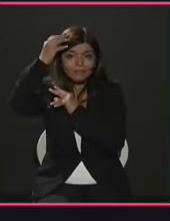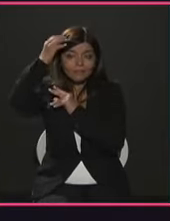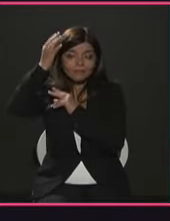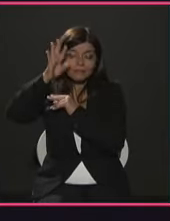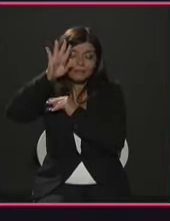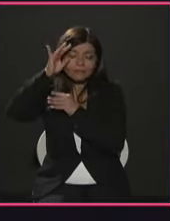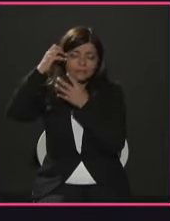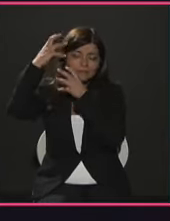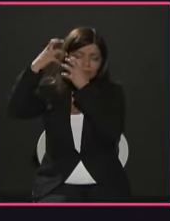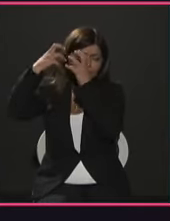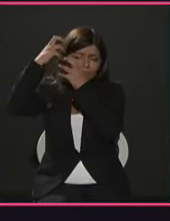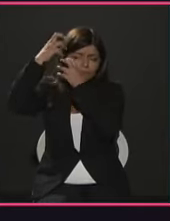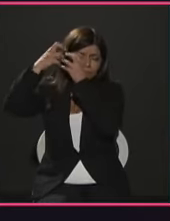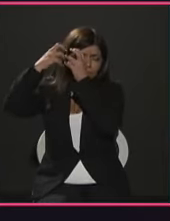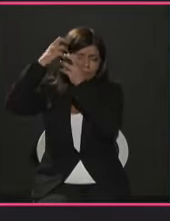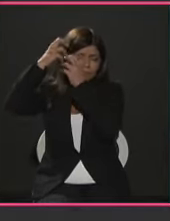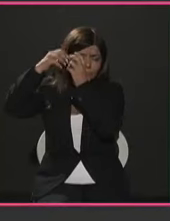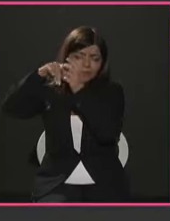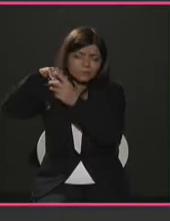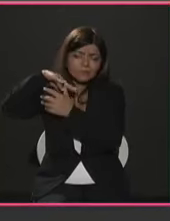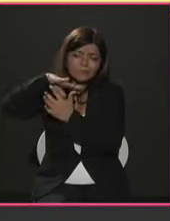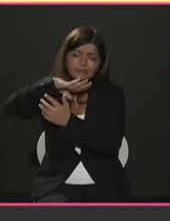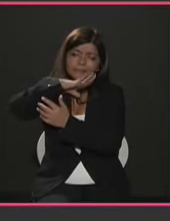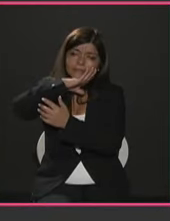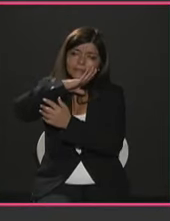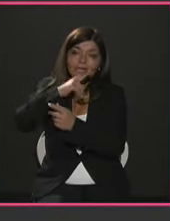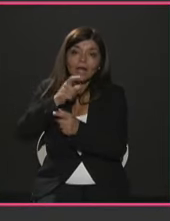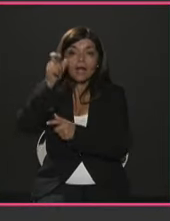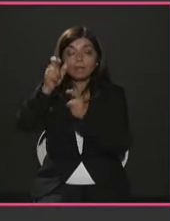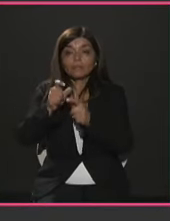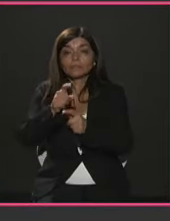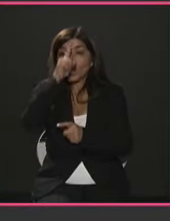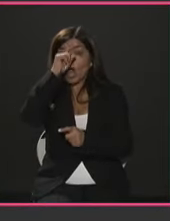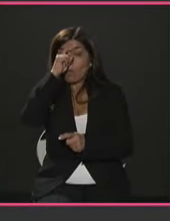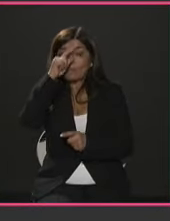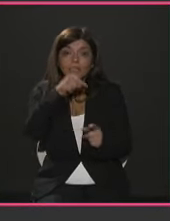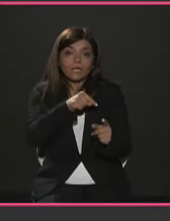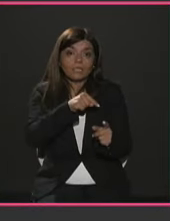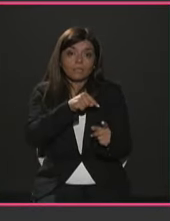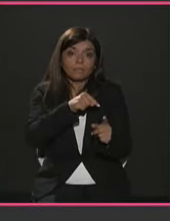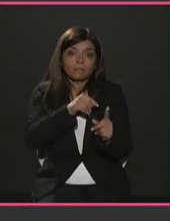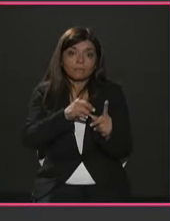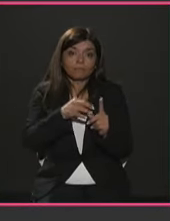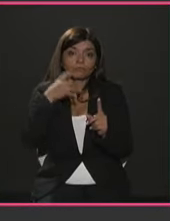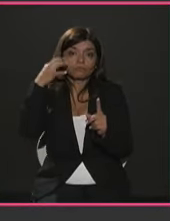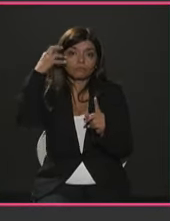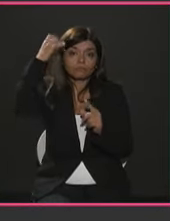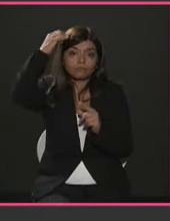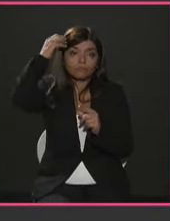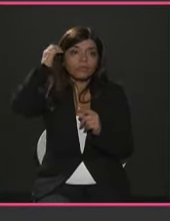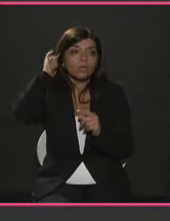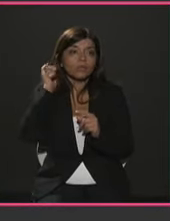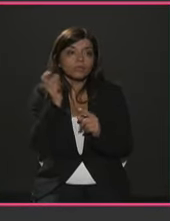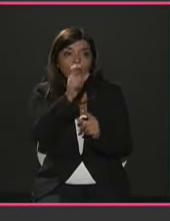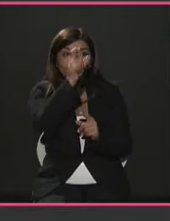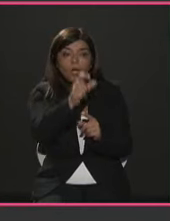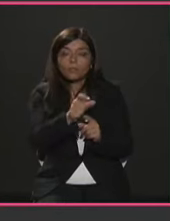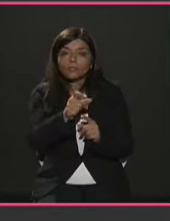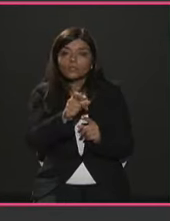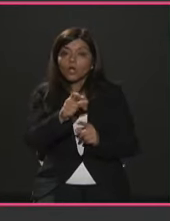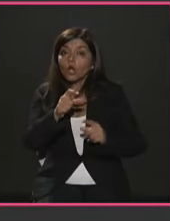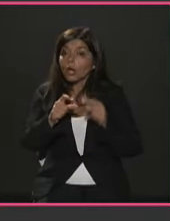sueño por eso el nombre de la enfermedad las personas van a ser hospitalizadas como mín que ustedes ven acá en el